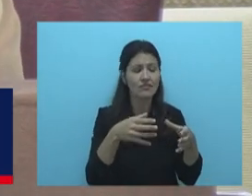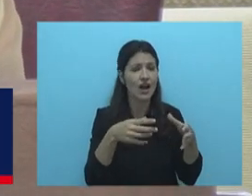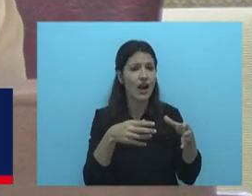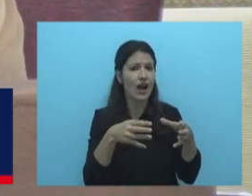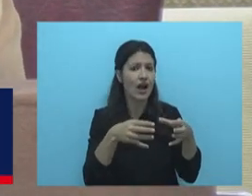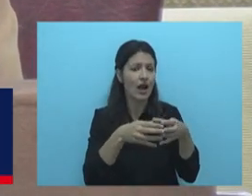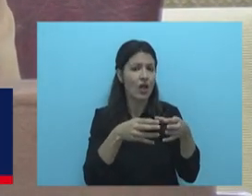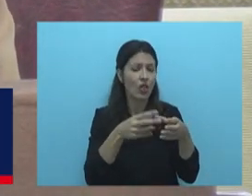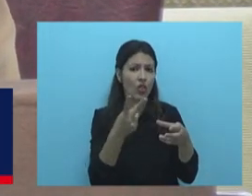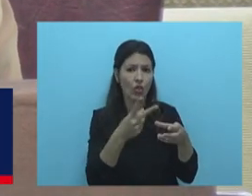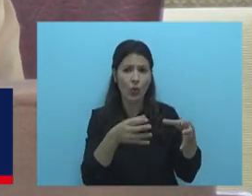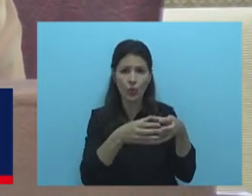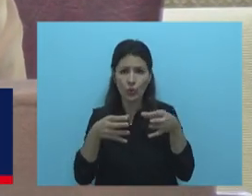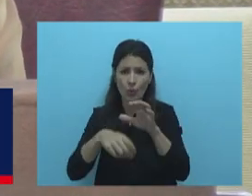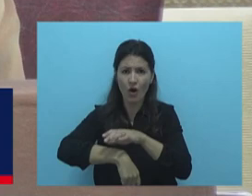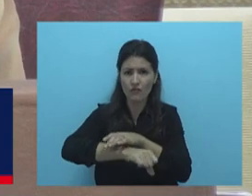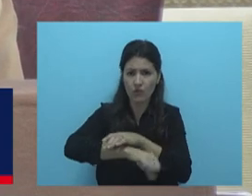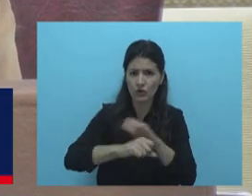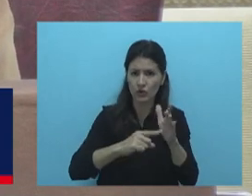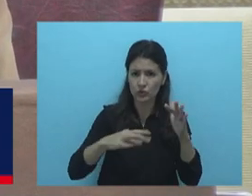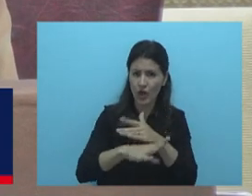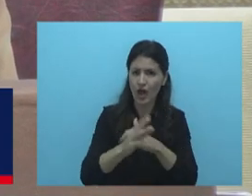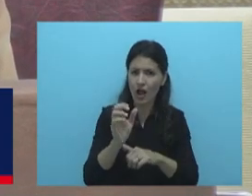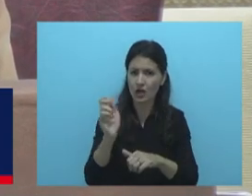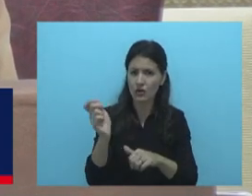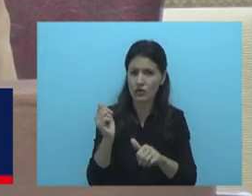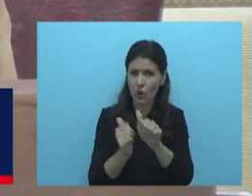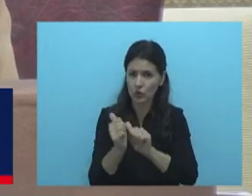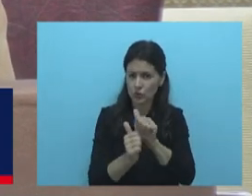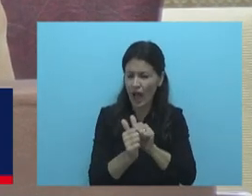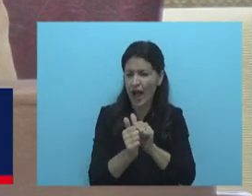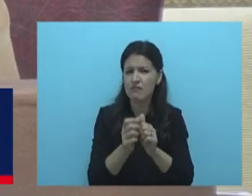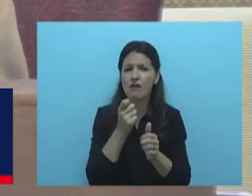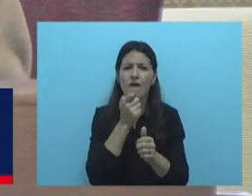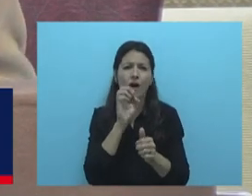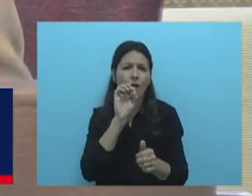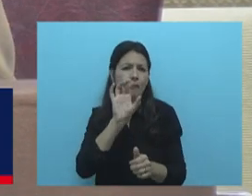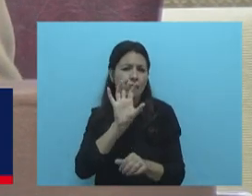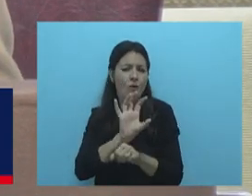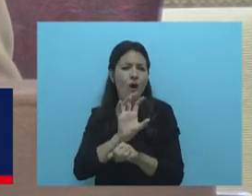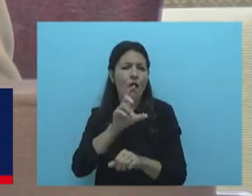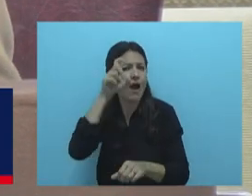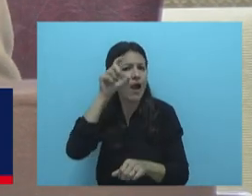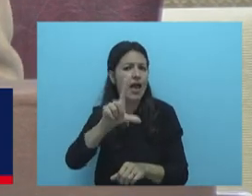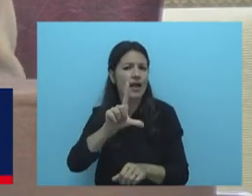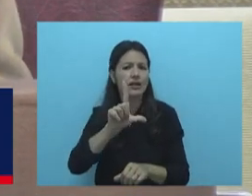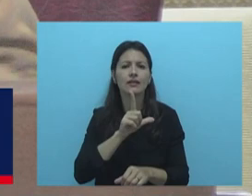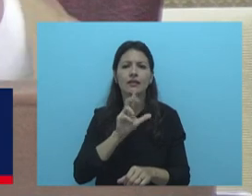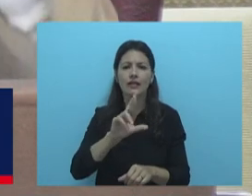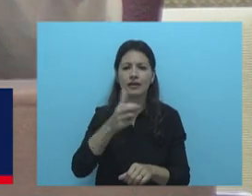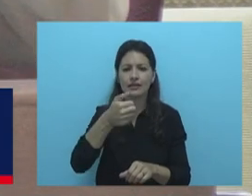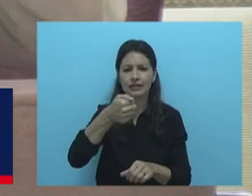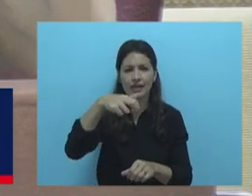conexiones empresariales. El trapo tiene hasta la misma morfología que se pone, por ejemplo, cuando mataron al